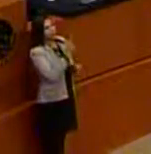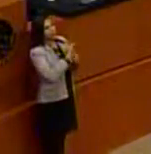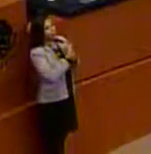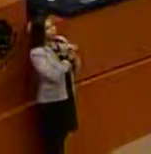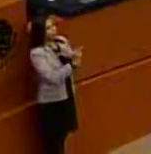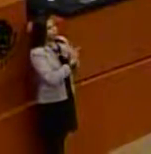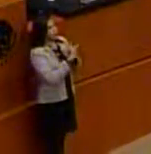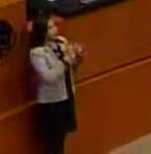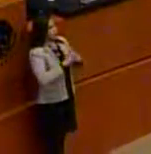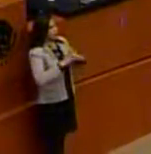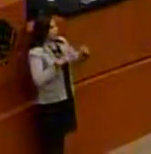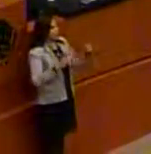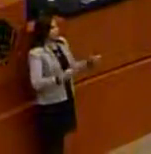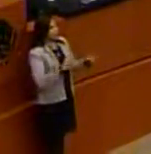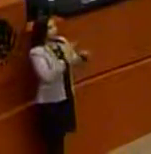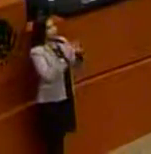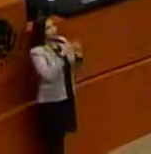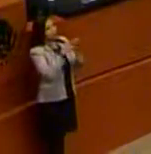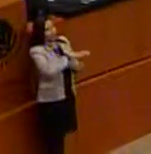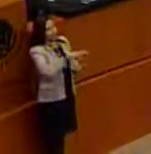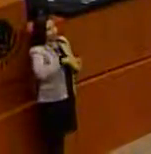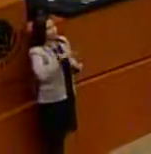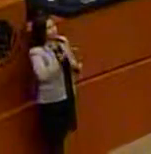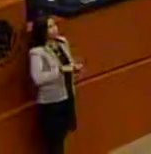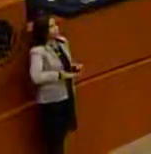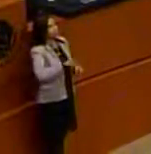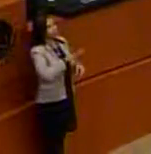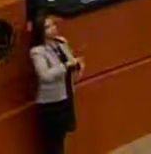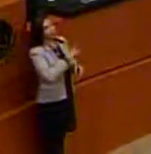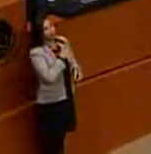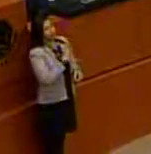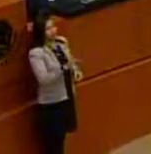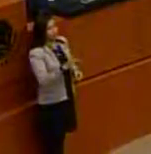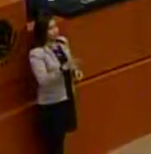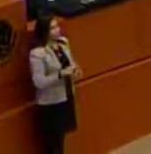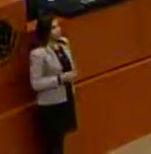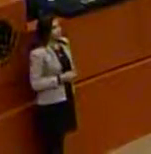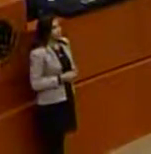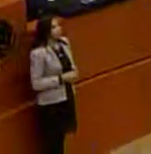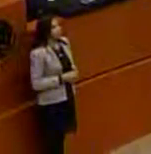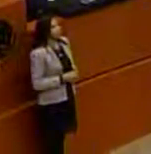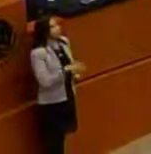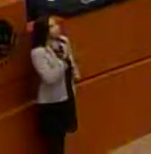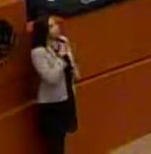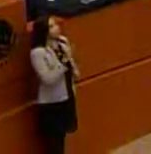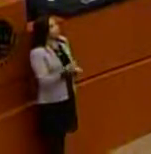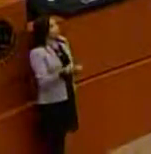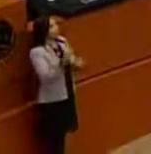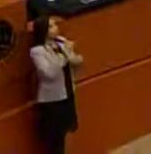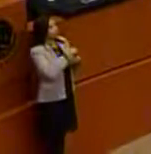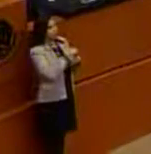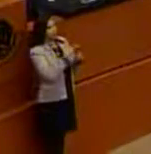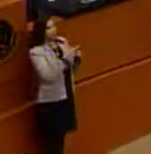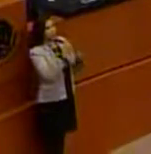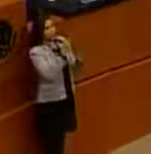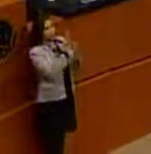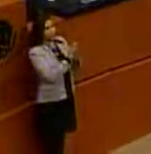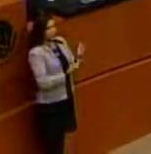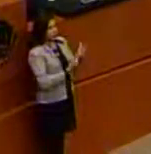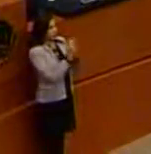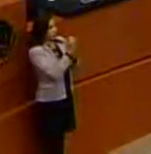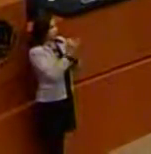país en desarrollo y en los sectores, en las poblaciones más pobres, pueden establecerse